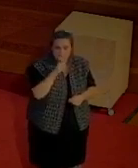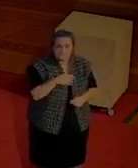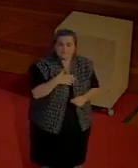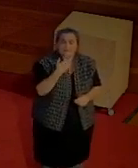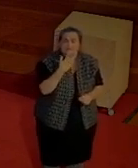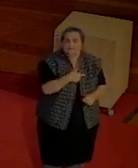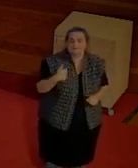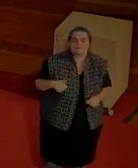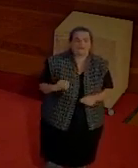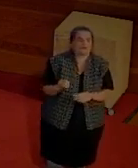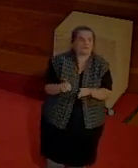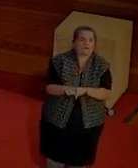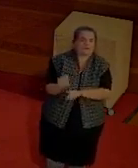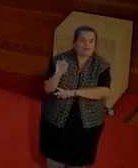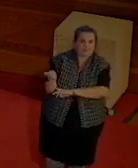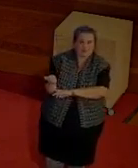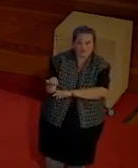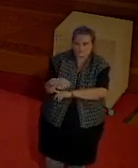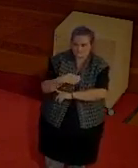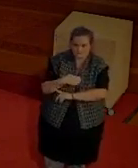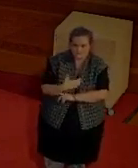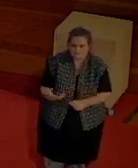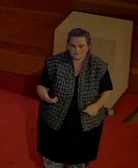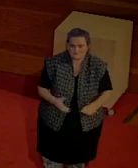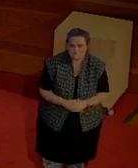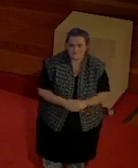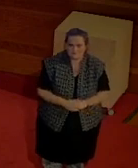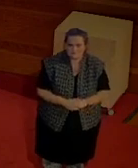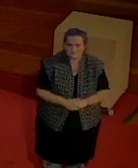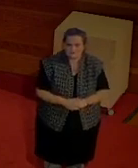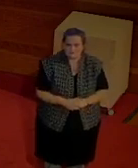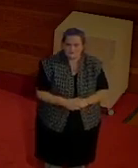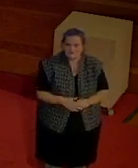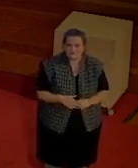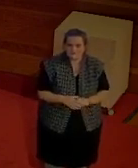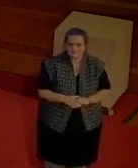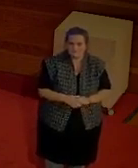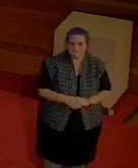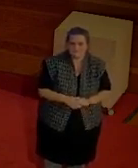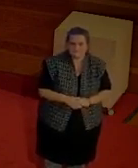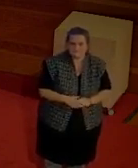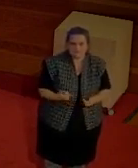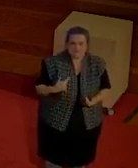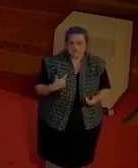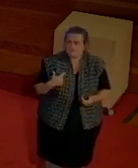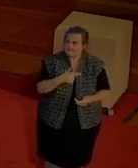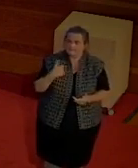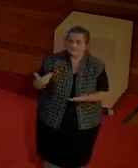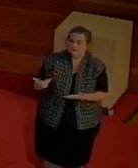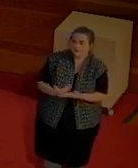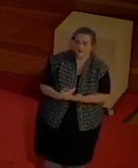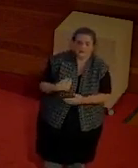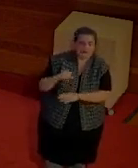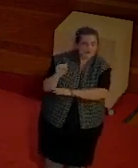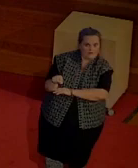despreciar ya con esas dimensiones con esas características ya no se puede despreciar lo que China plantea y lo que china